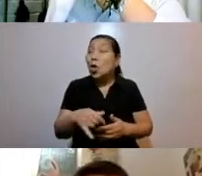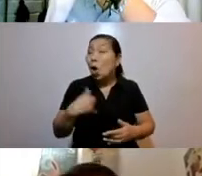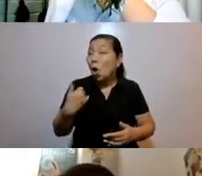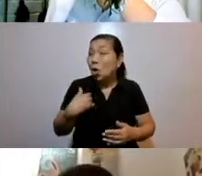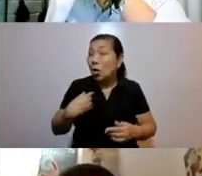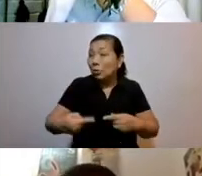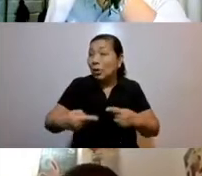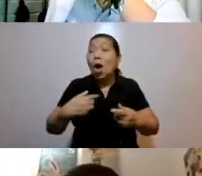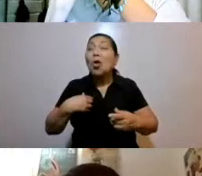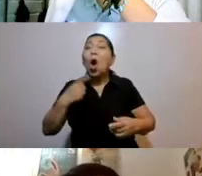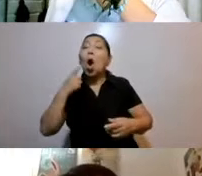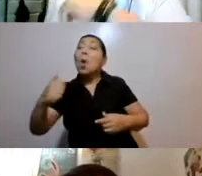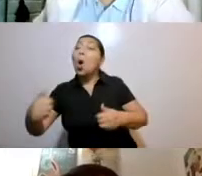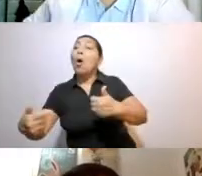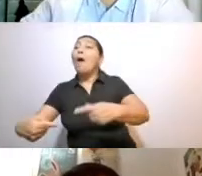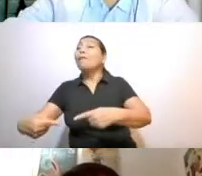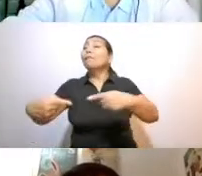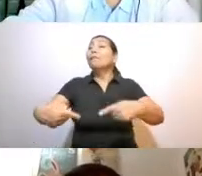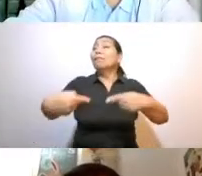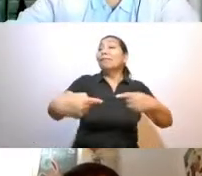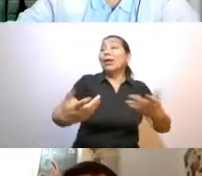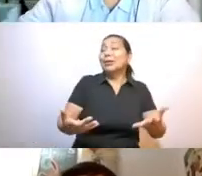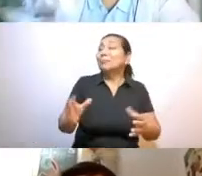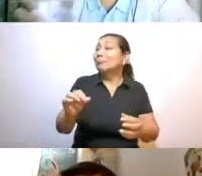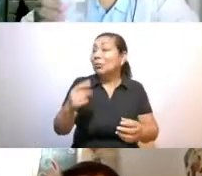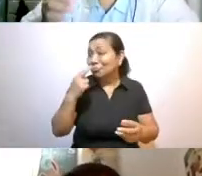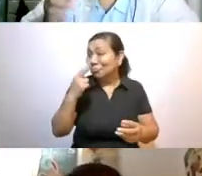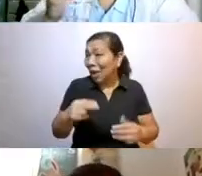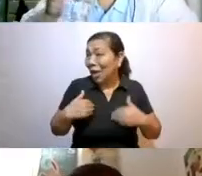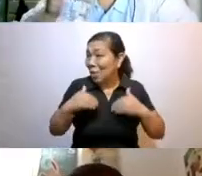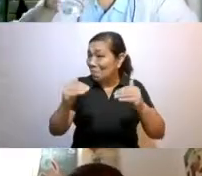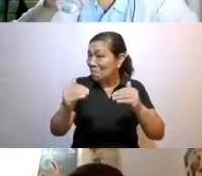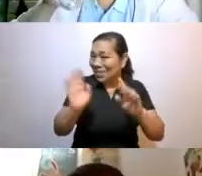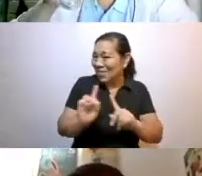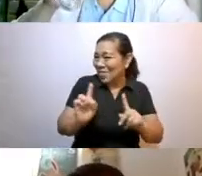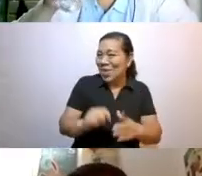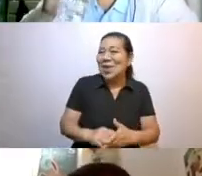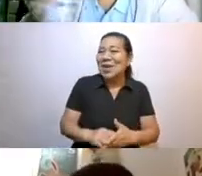compiten sexualmente. Algo que no se ve en el adulto mayor,